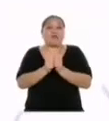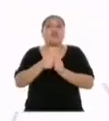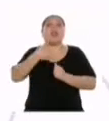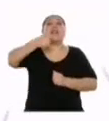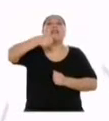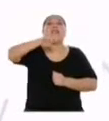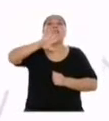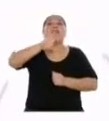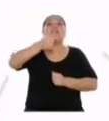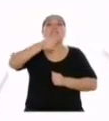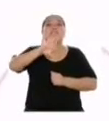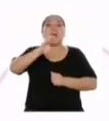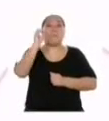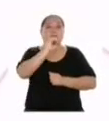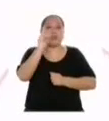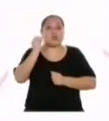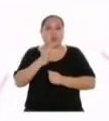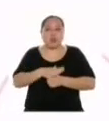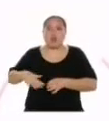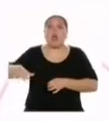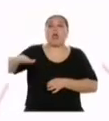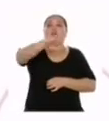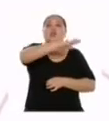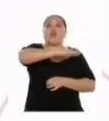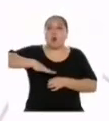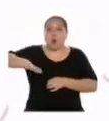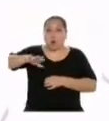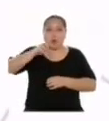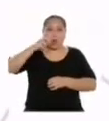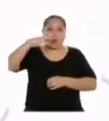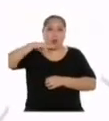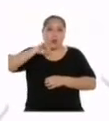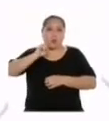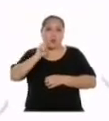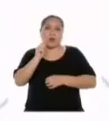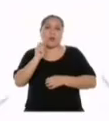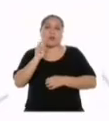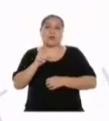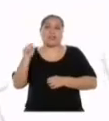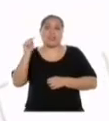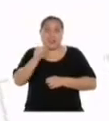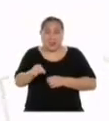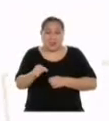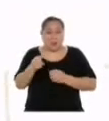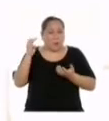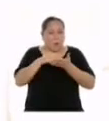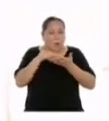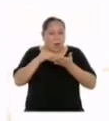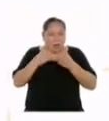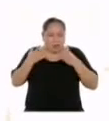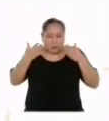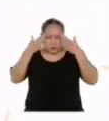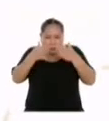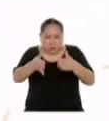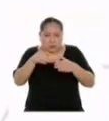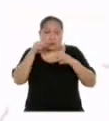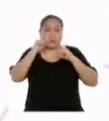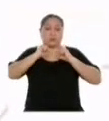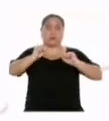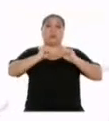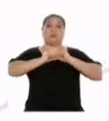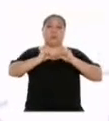total de encuestados. Y son la parte del estudio que más se tiene que atender en cuanto a la actividad